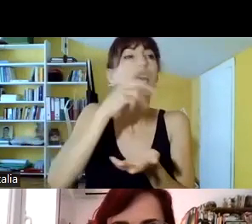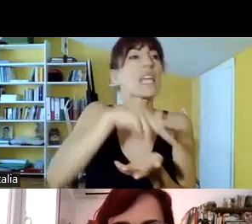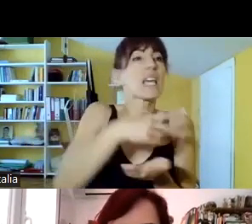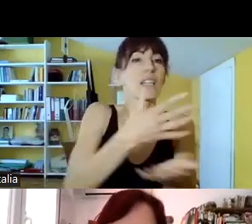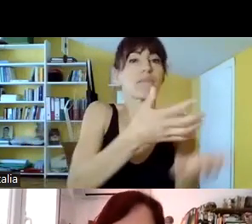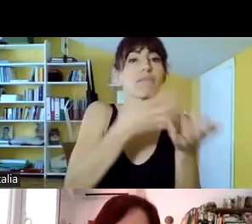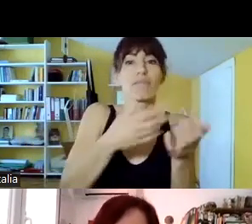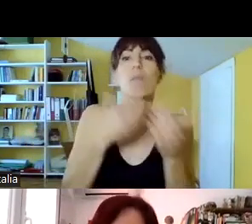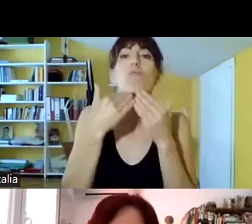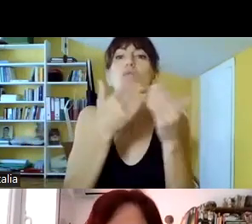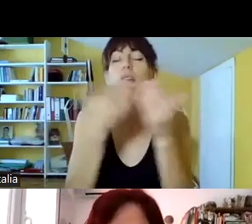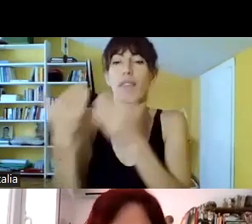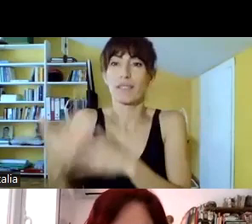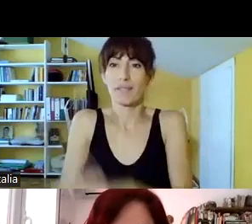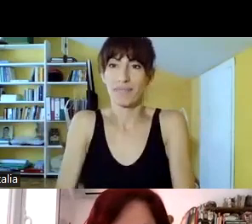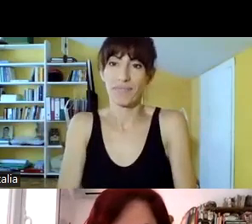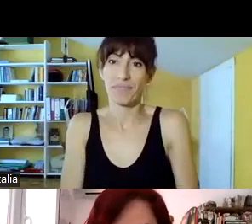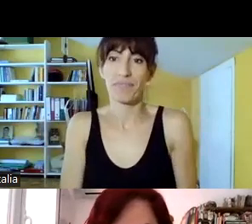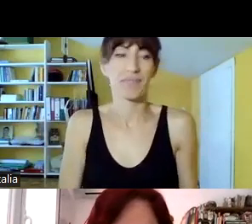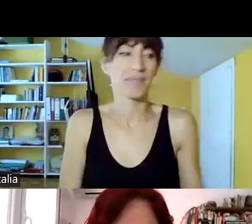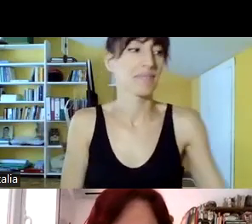Y muchas gracias.